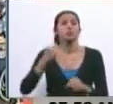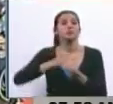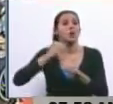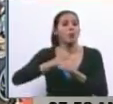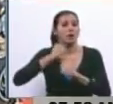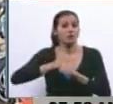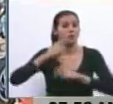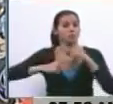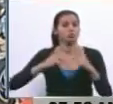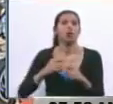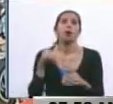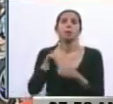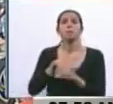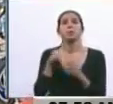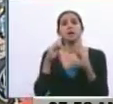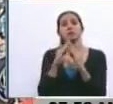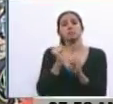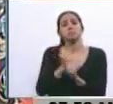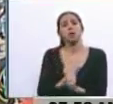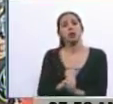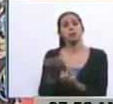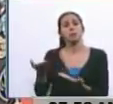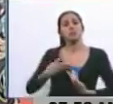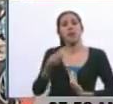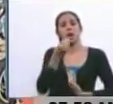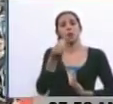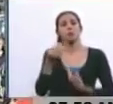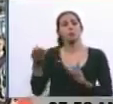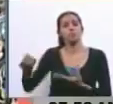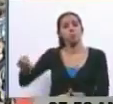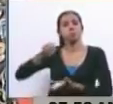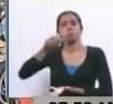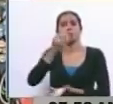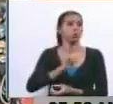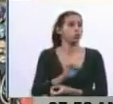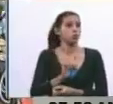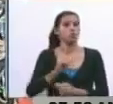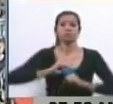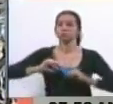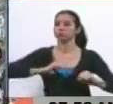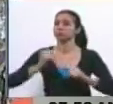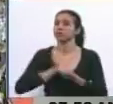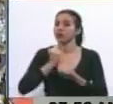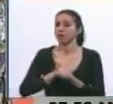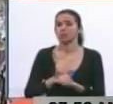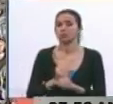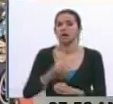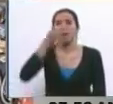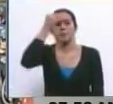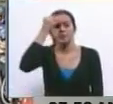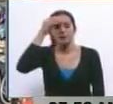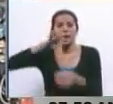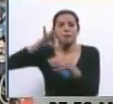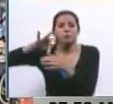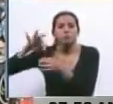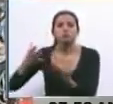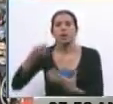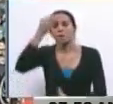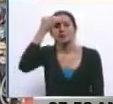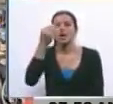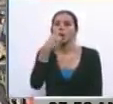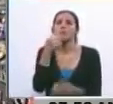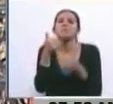es esperar en mi casa que me lleguen los alimentos regulados, sino ponernos a producir, ponernos a aprender a consumir.